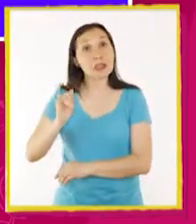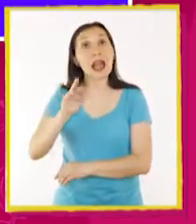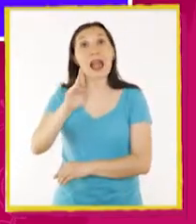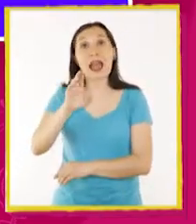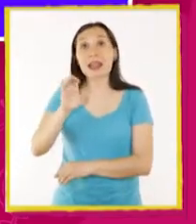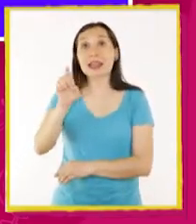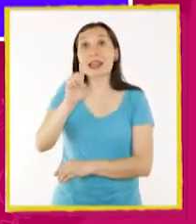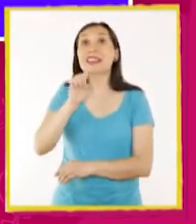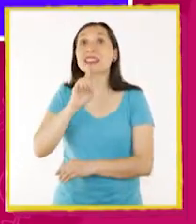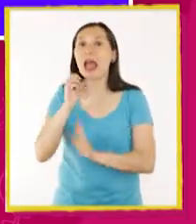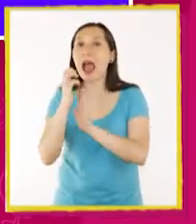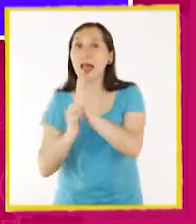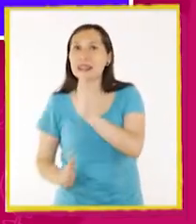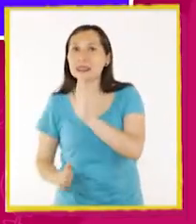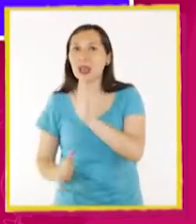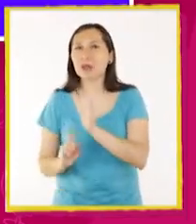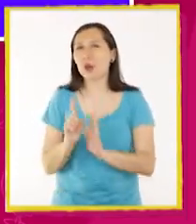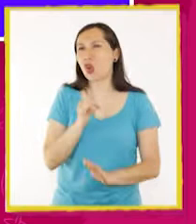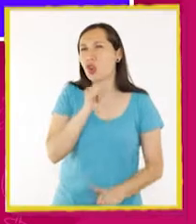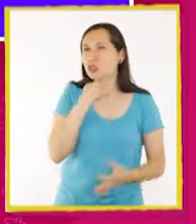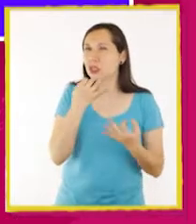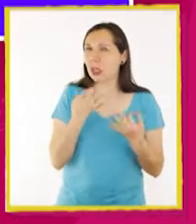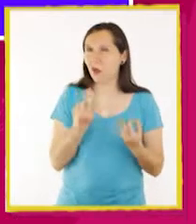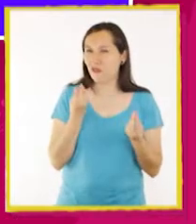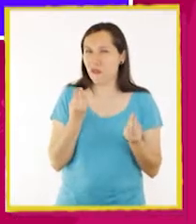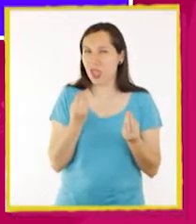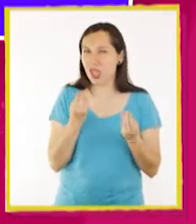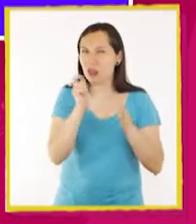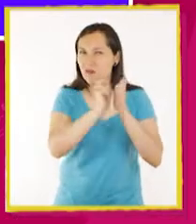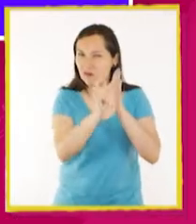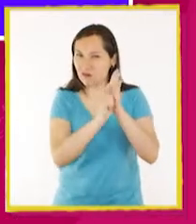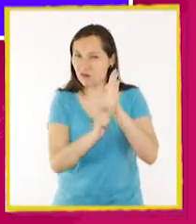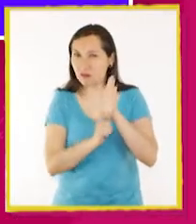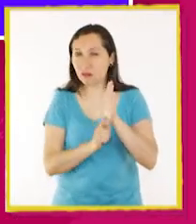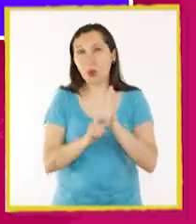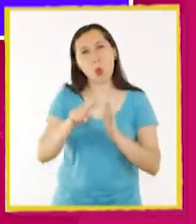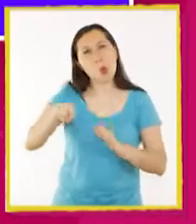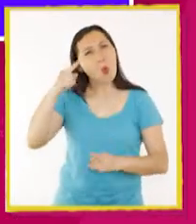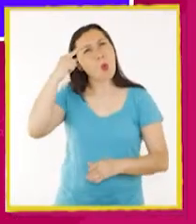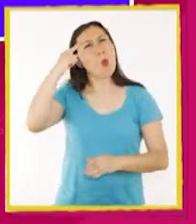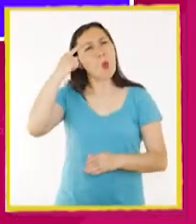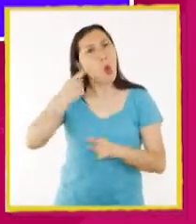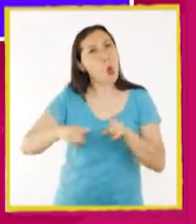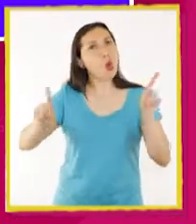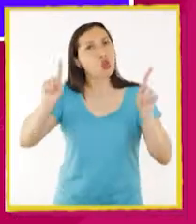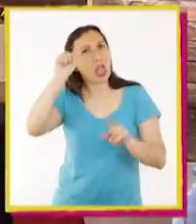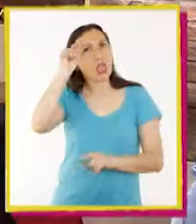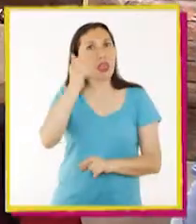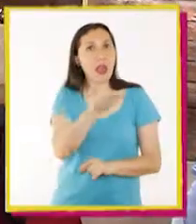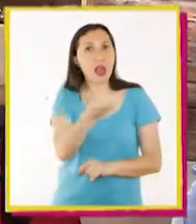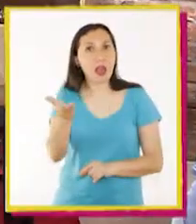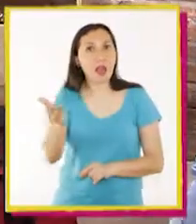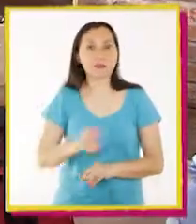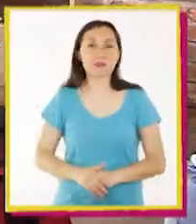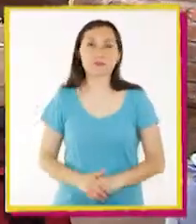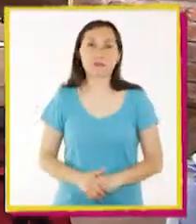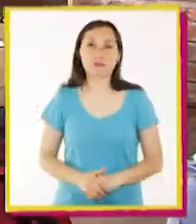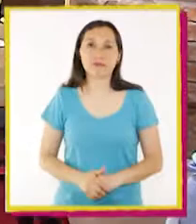Sí, resta, pero no estoy segura de que quede bien en el poema. ¿Se les ocurre otra?